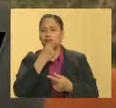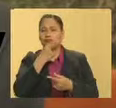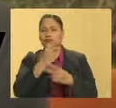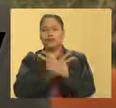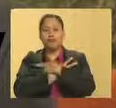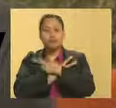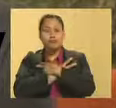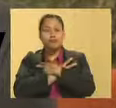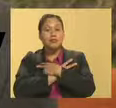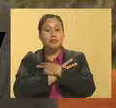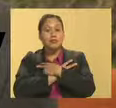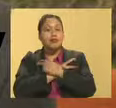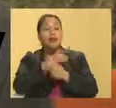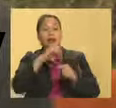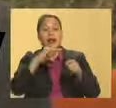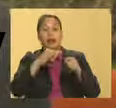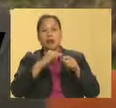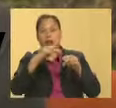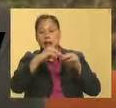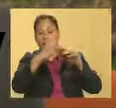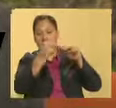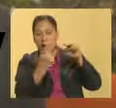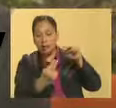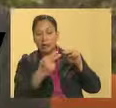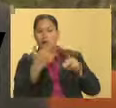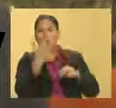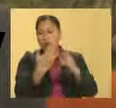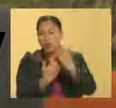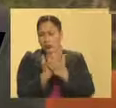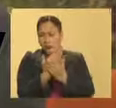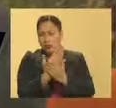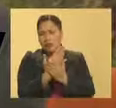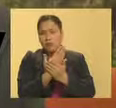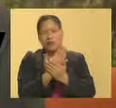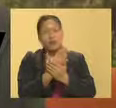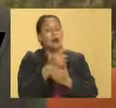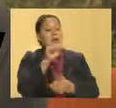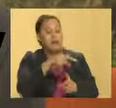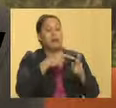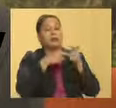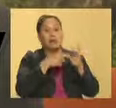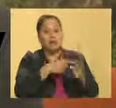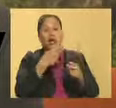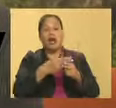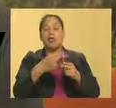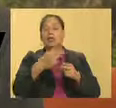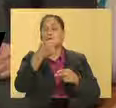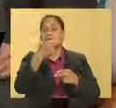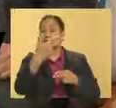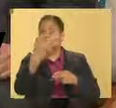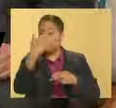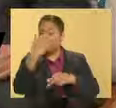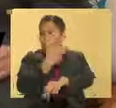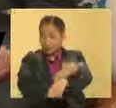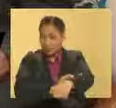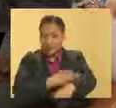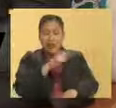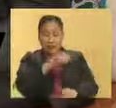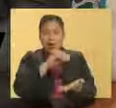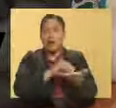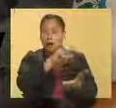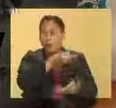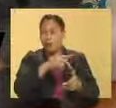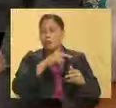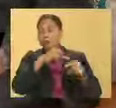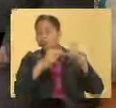donde se meten a nadar desde las 8 de la mañana y no lo saca sino hasta las 6, 7 de la tarde. Sí, en el mejor